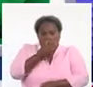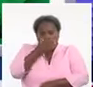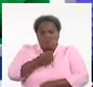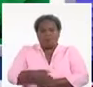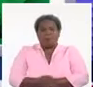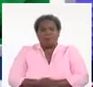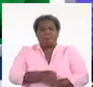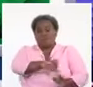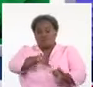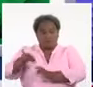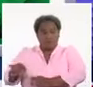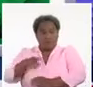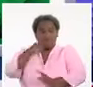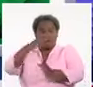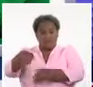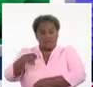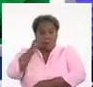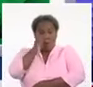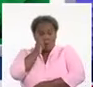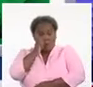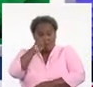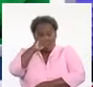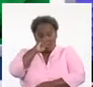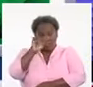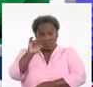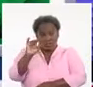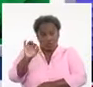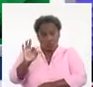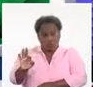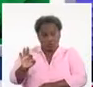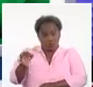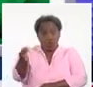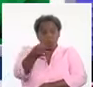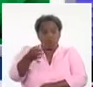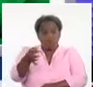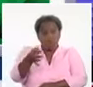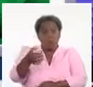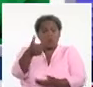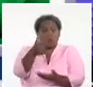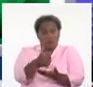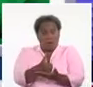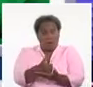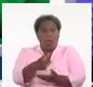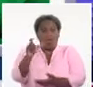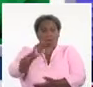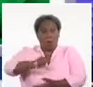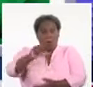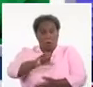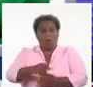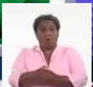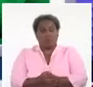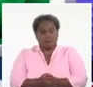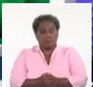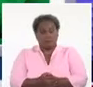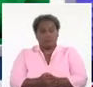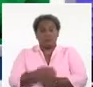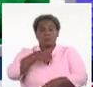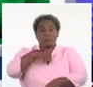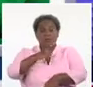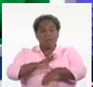de 68 años de edad del municipio de Camagüey, que también como única